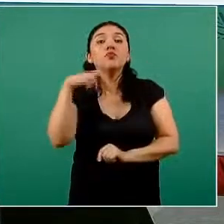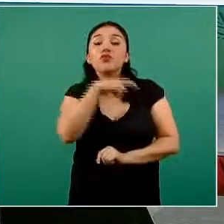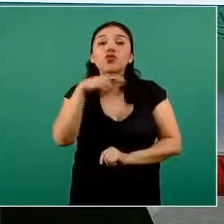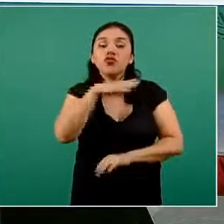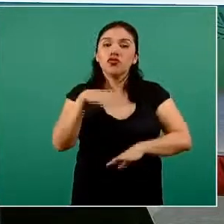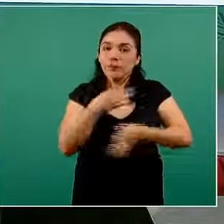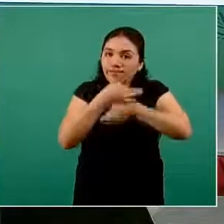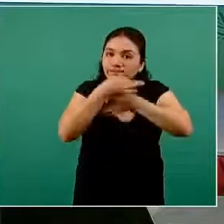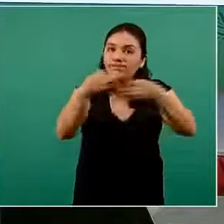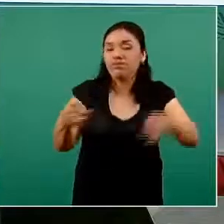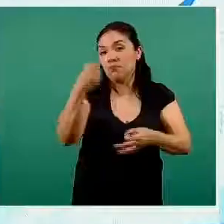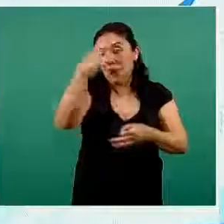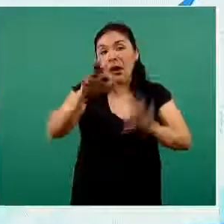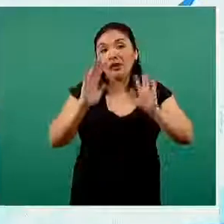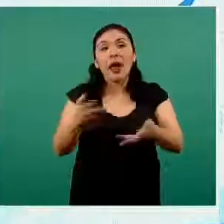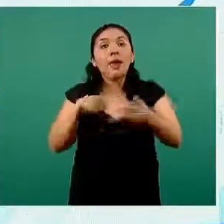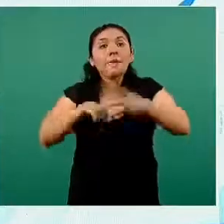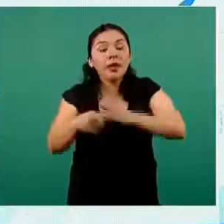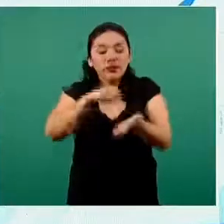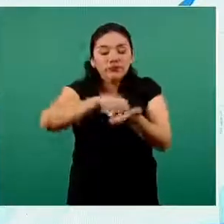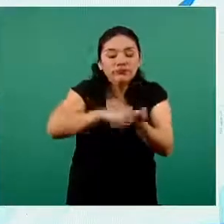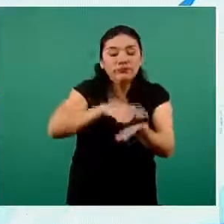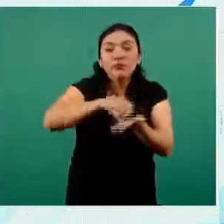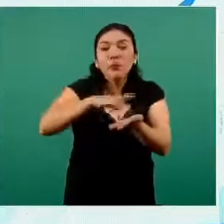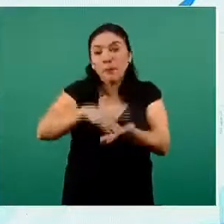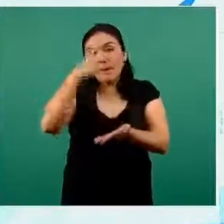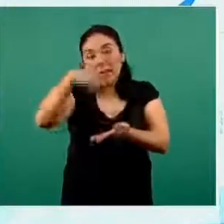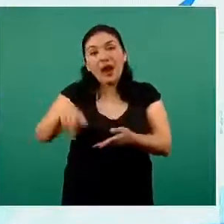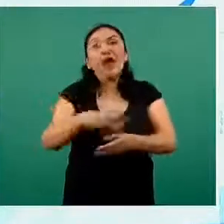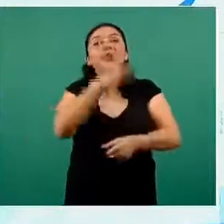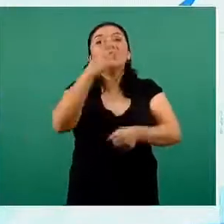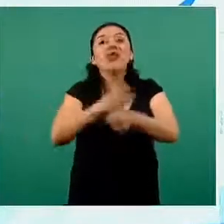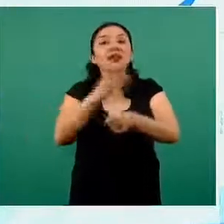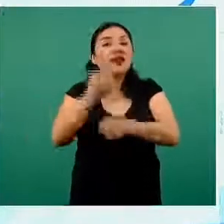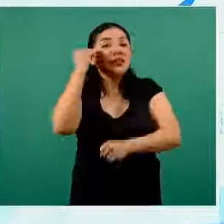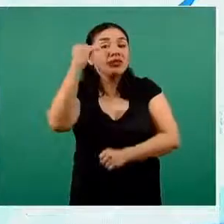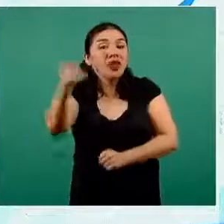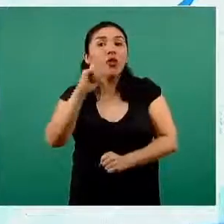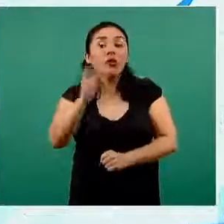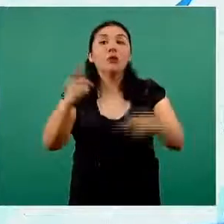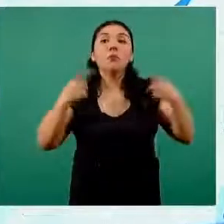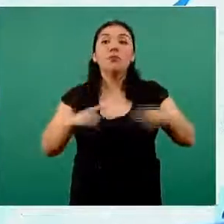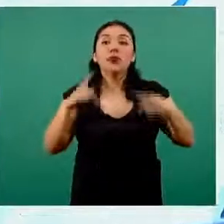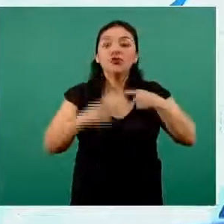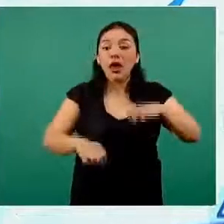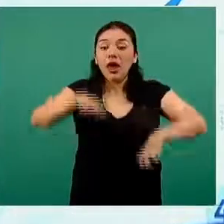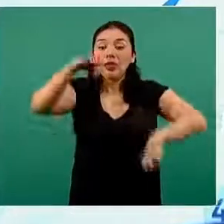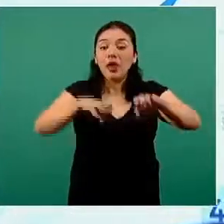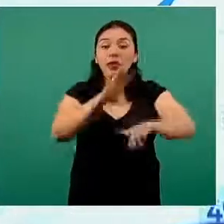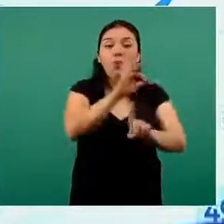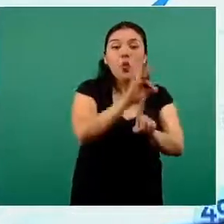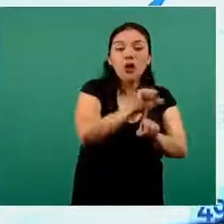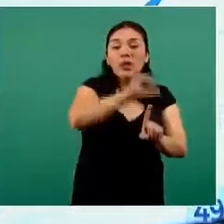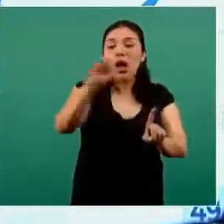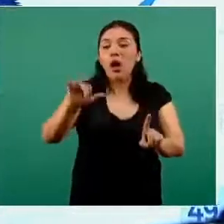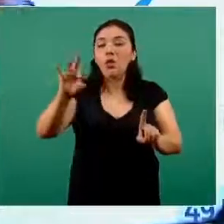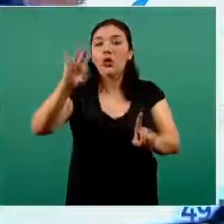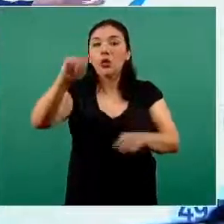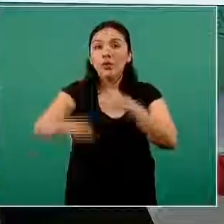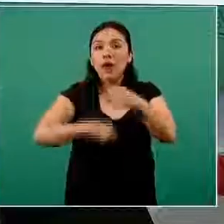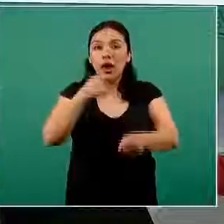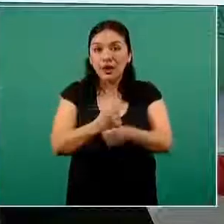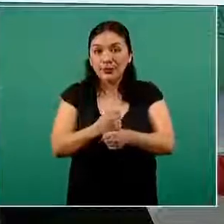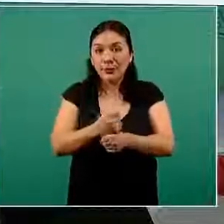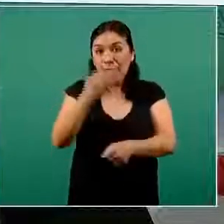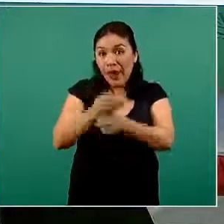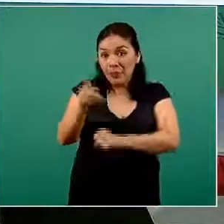anunciar ya la apertura del preregistro para la etapa 3, personas de 40 a 49.